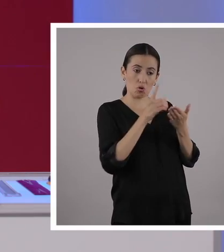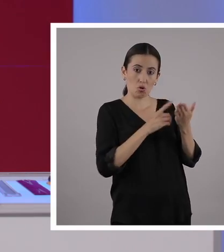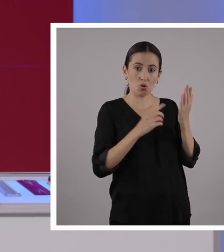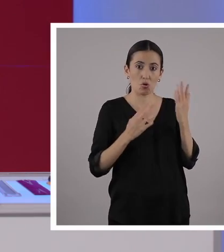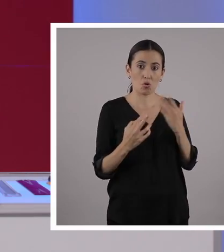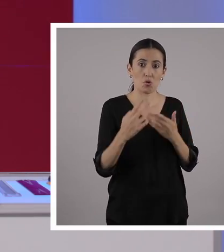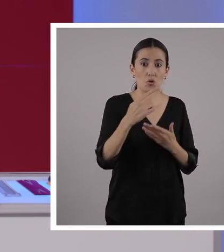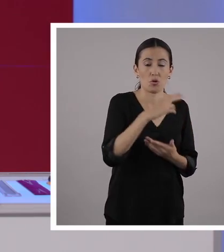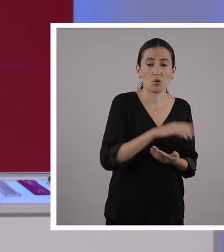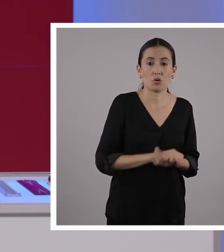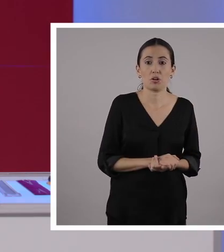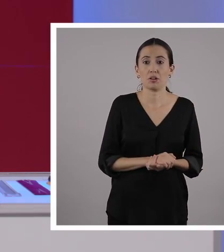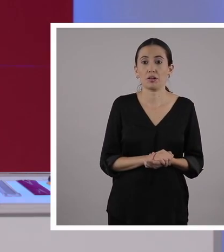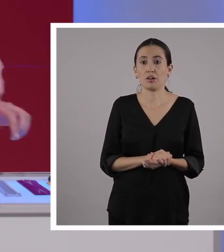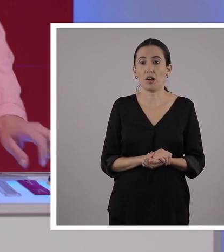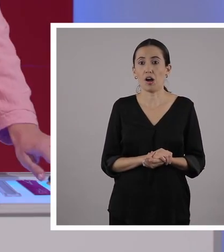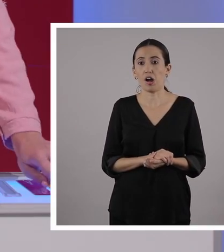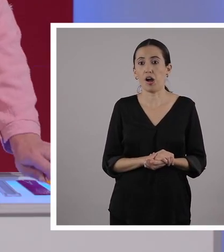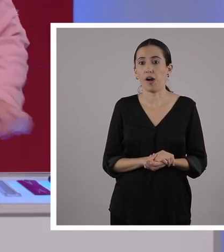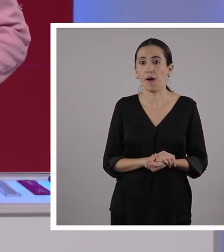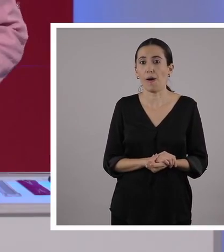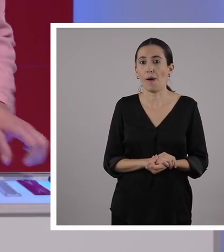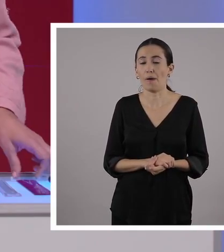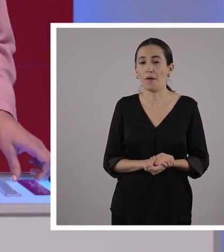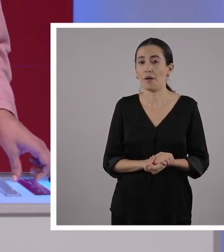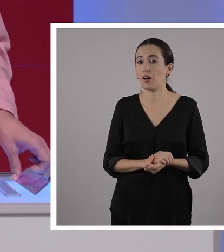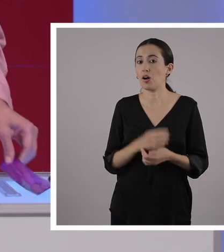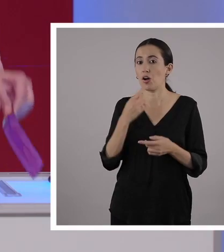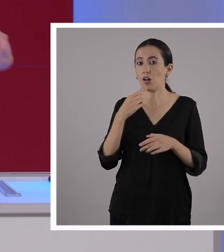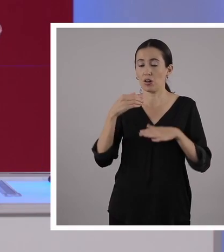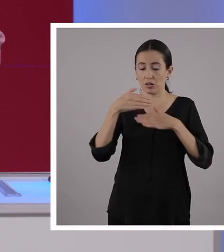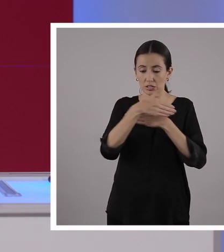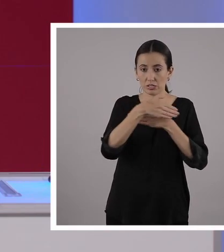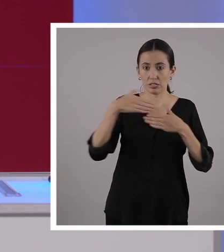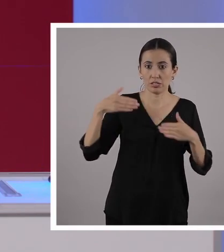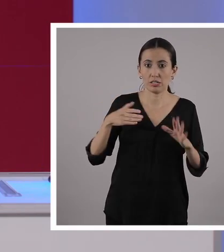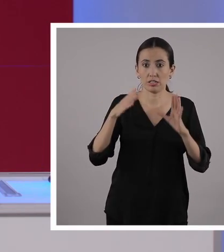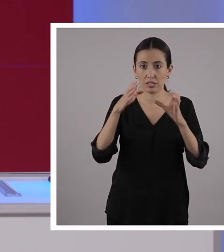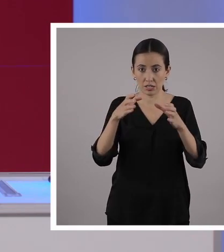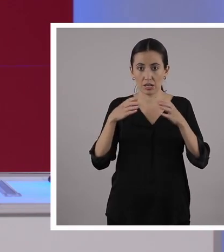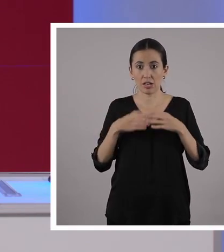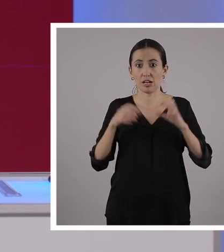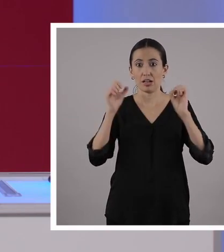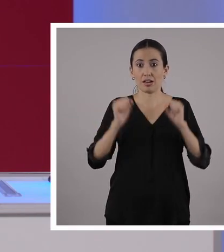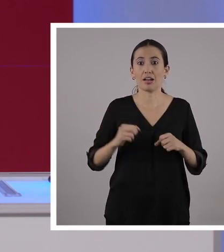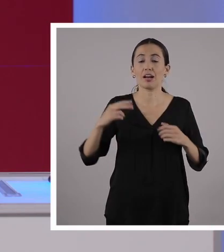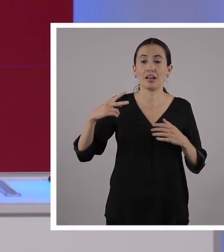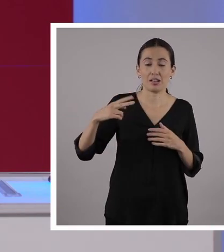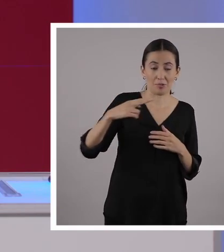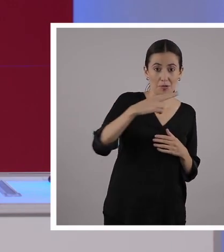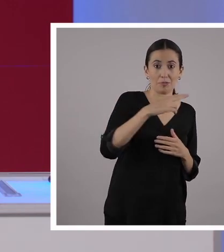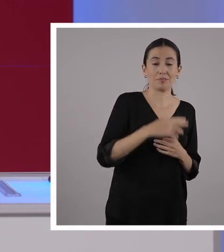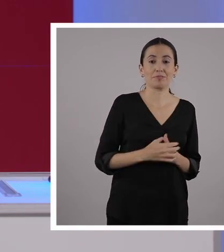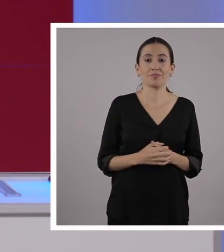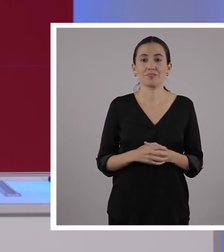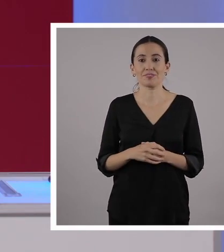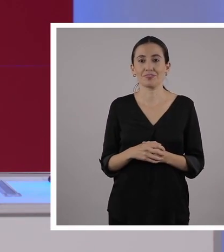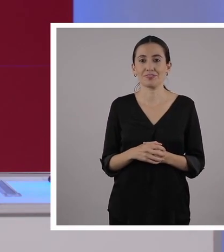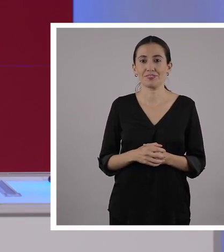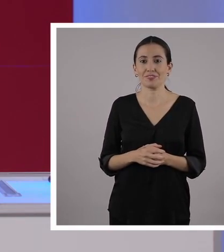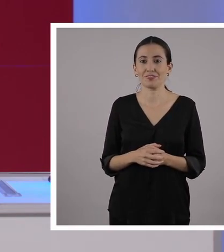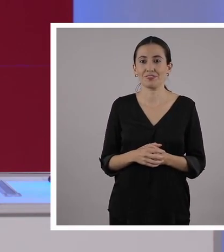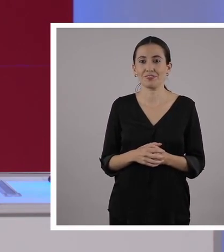un cubo para poder recortarlo. Listo, entonces voy a montar los puntos para poder graficar nuestro